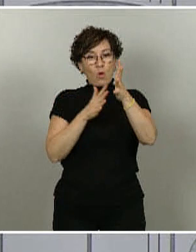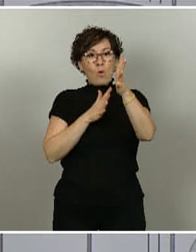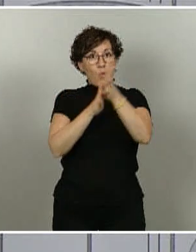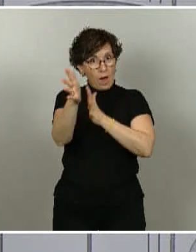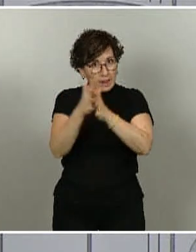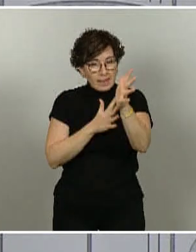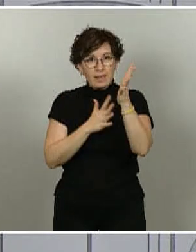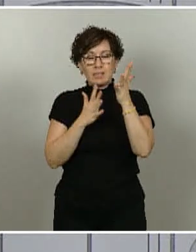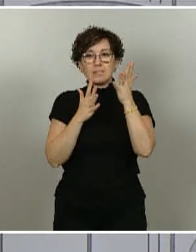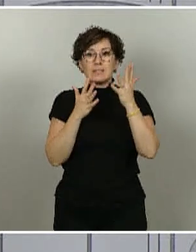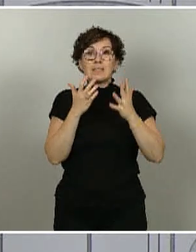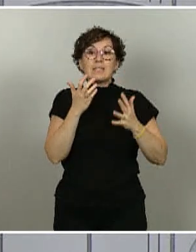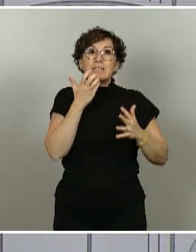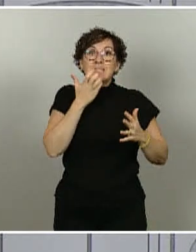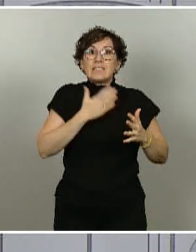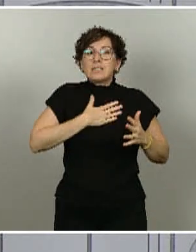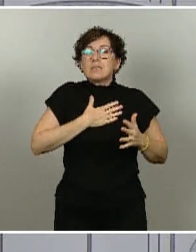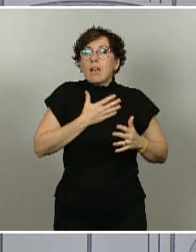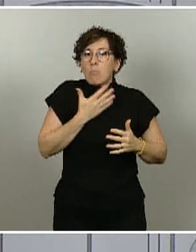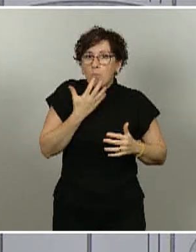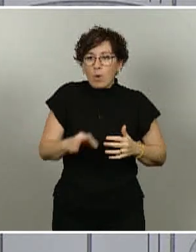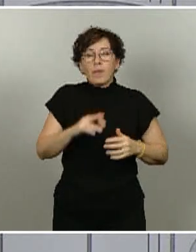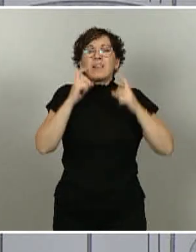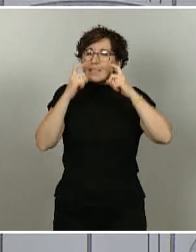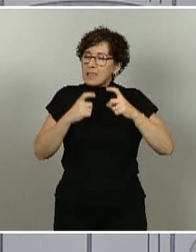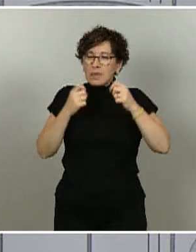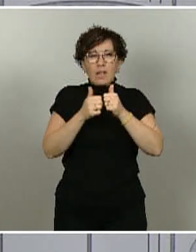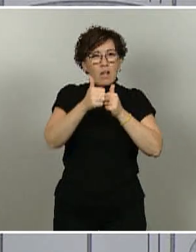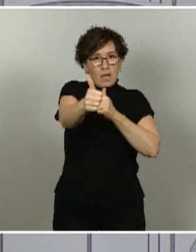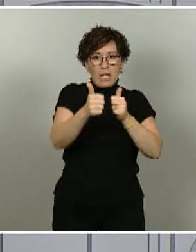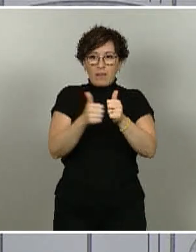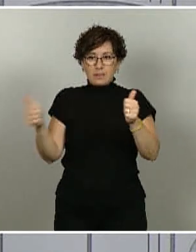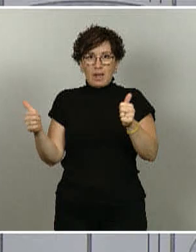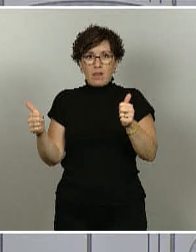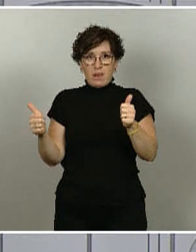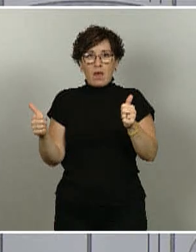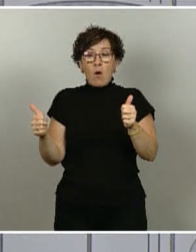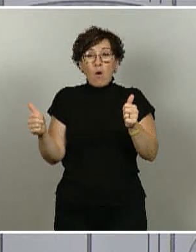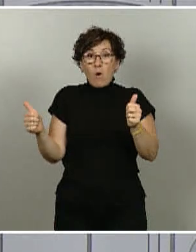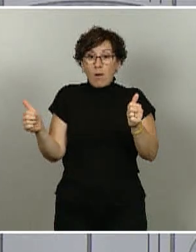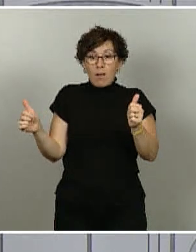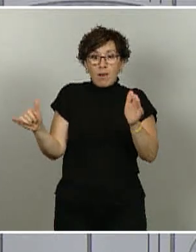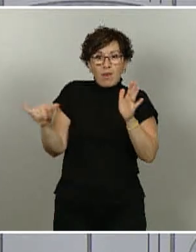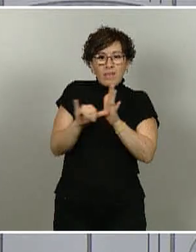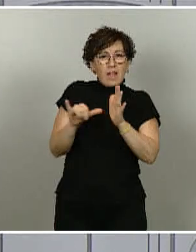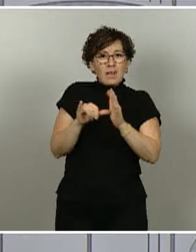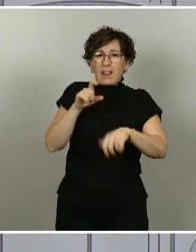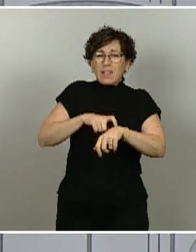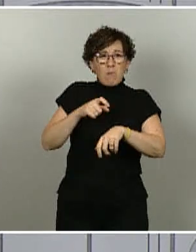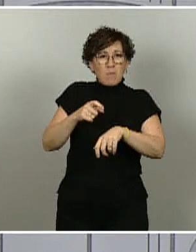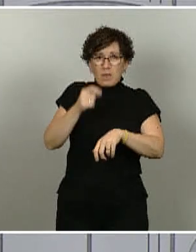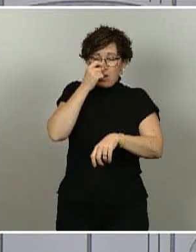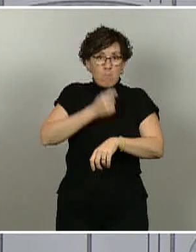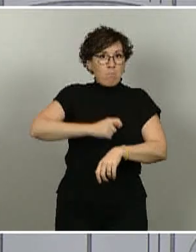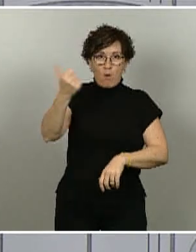siempre que se pueda que esa distancia se mantenga o que la duración de la proximidad sea lo más breve posible. Yo creo que tenemos